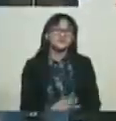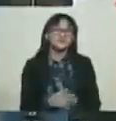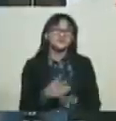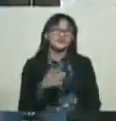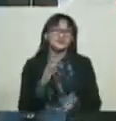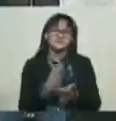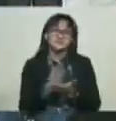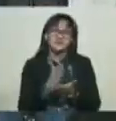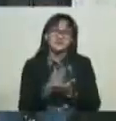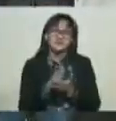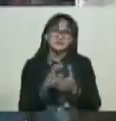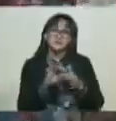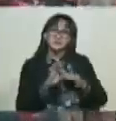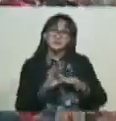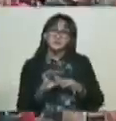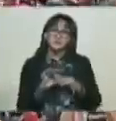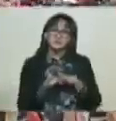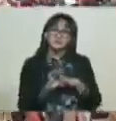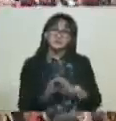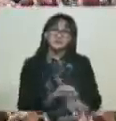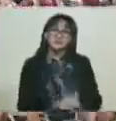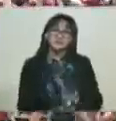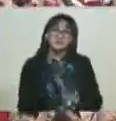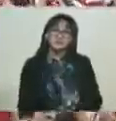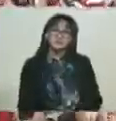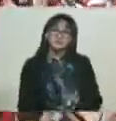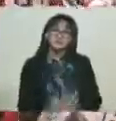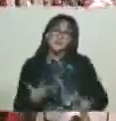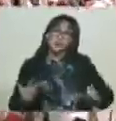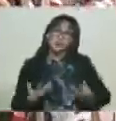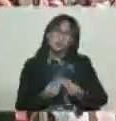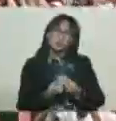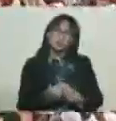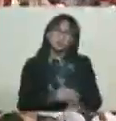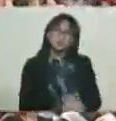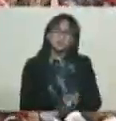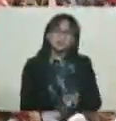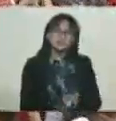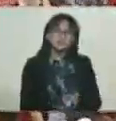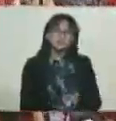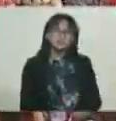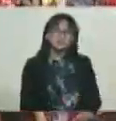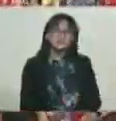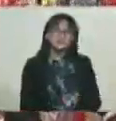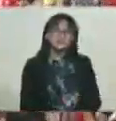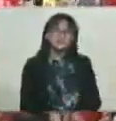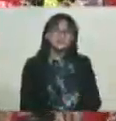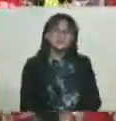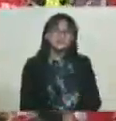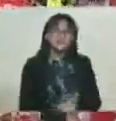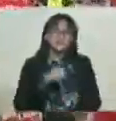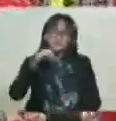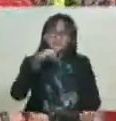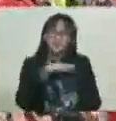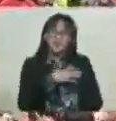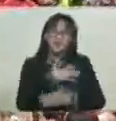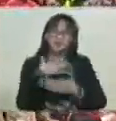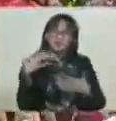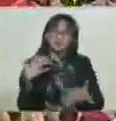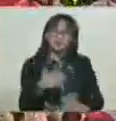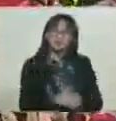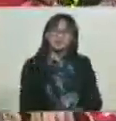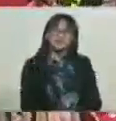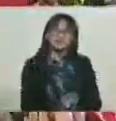lado hemos estado juntos haciendo historia de la grande